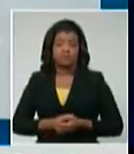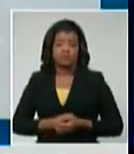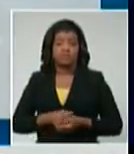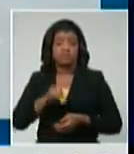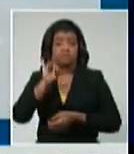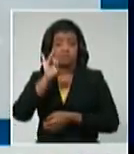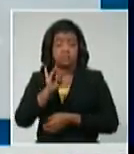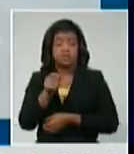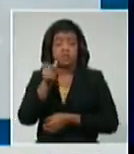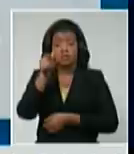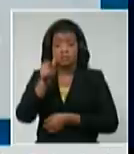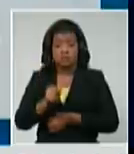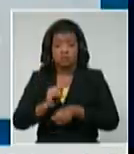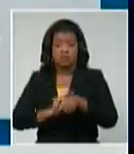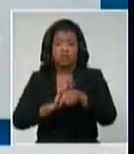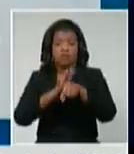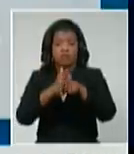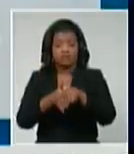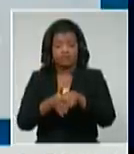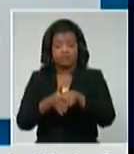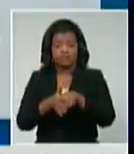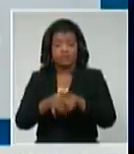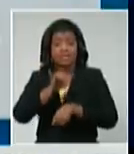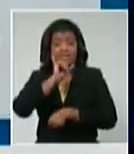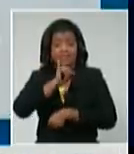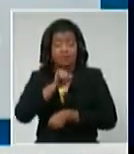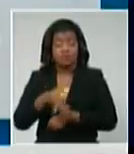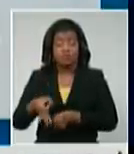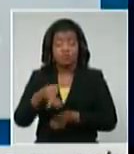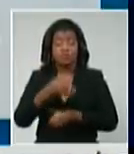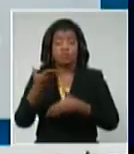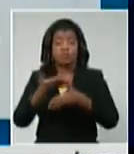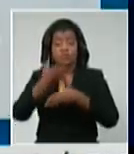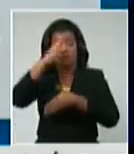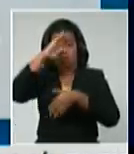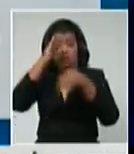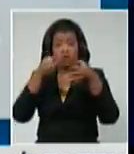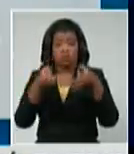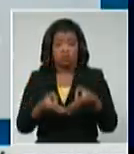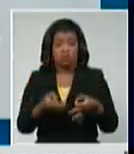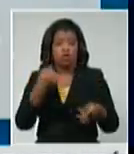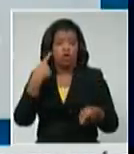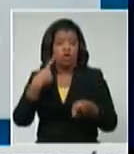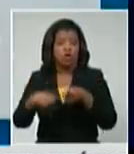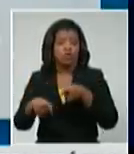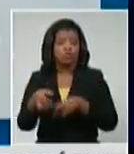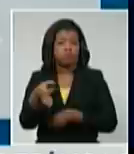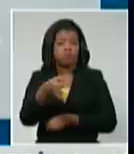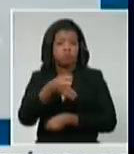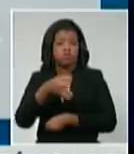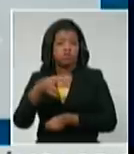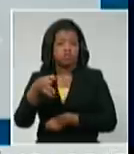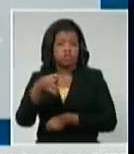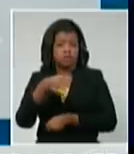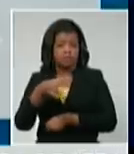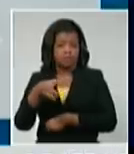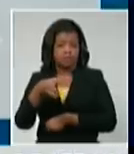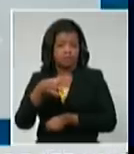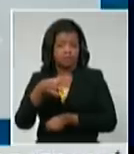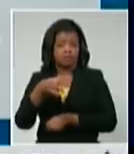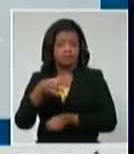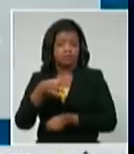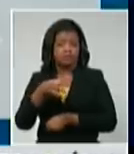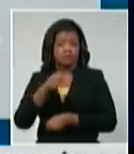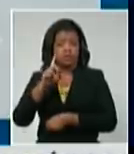COVID-19, 6 del municipio Santiago y 1 del municipio de Contramaestre. En resumen